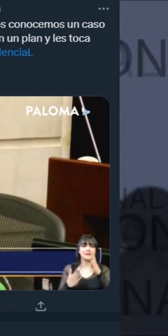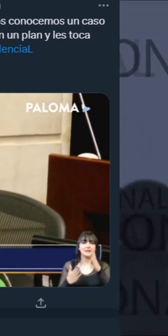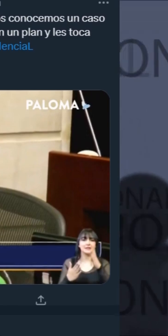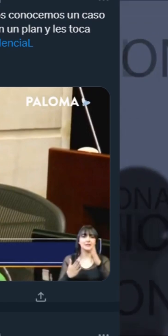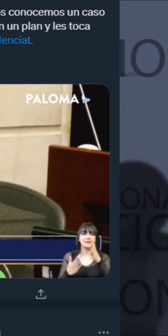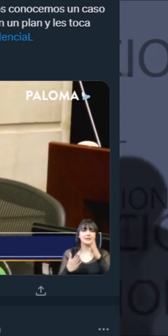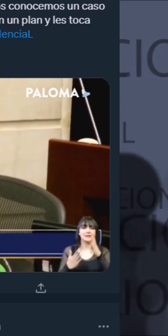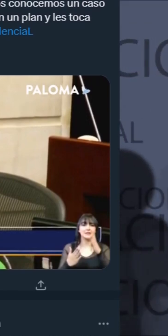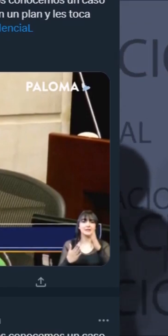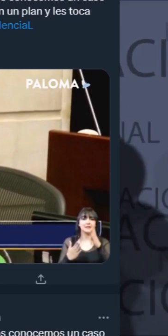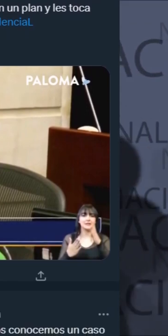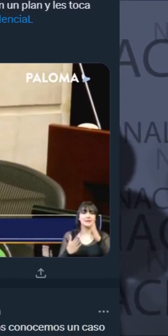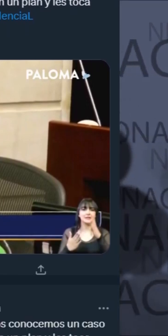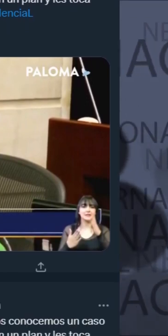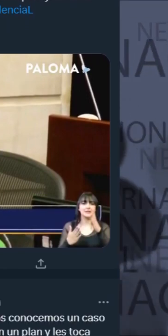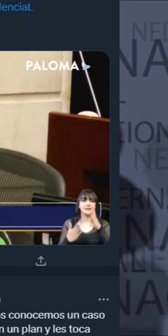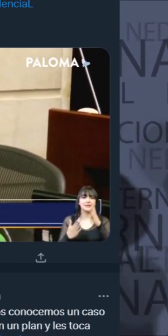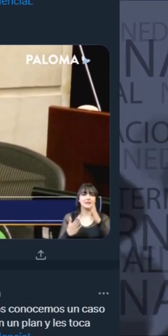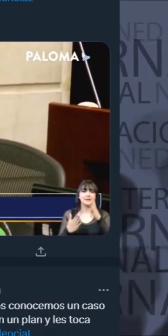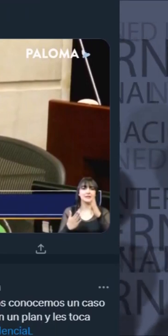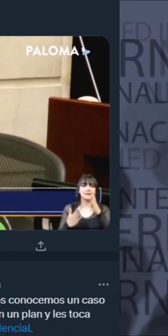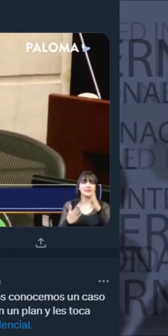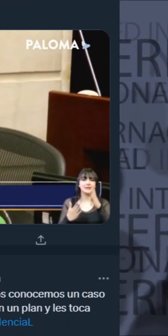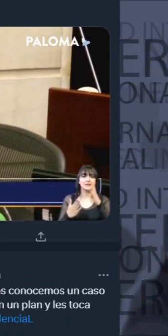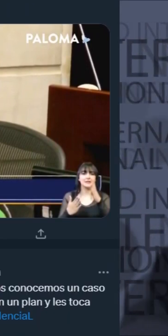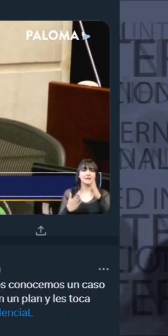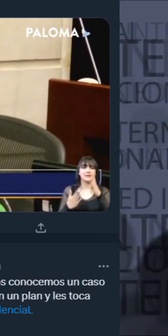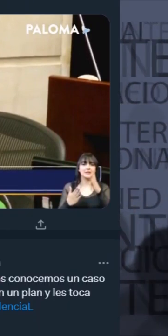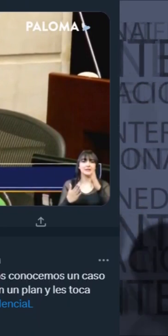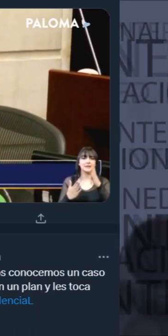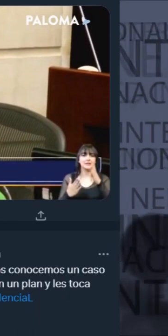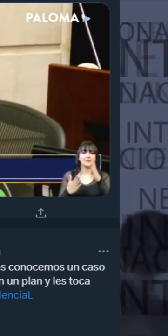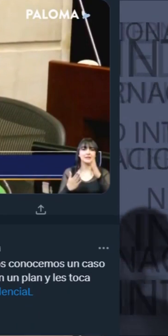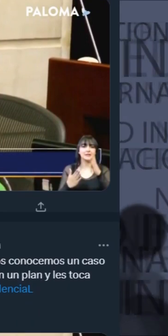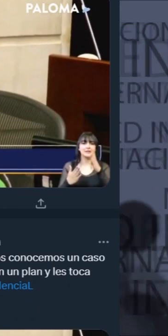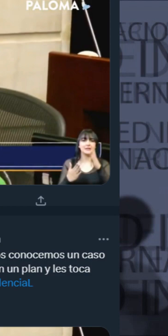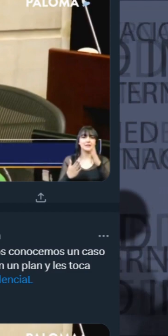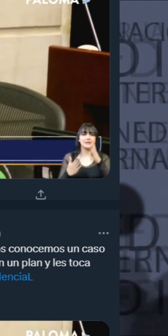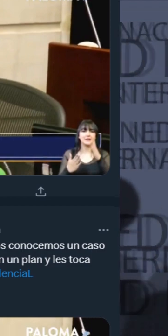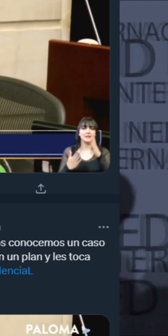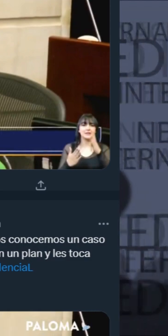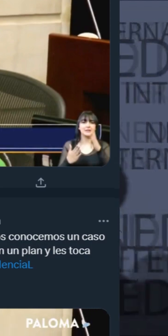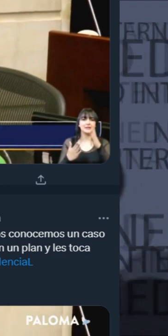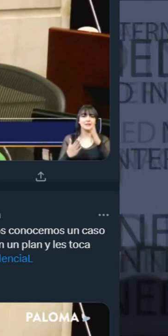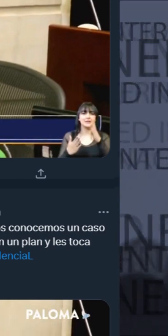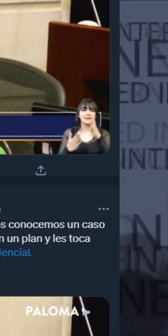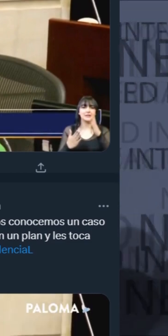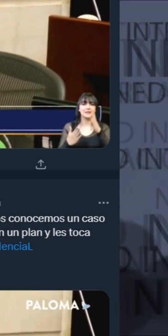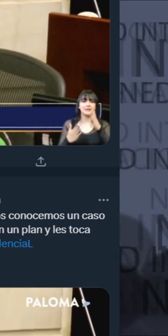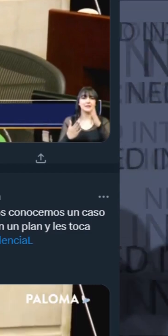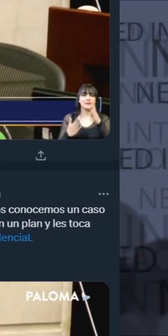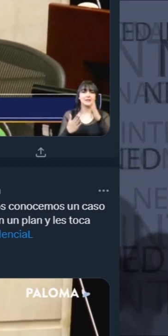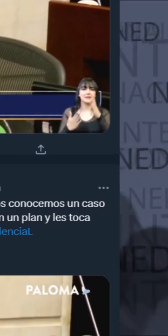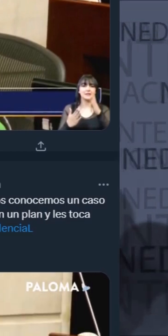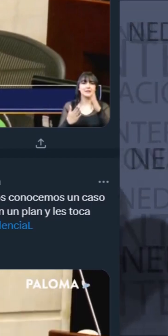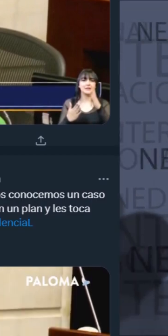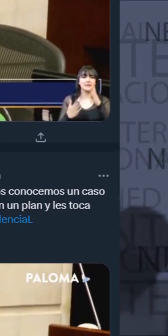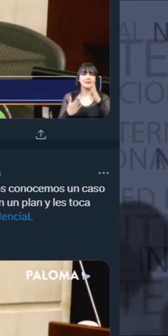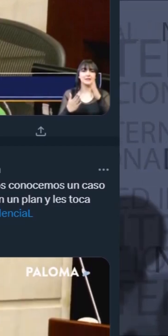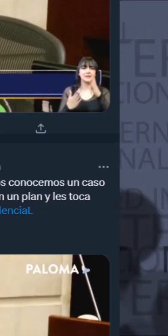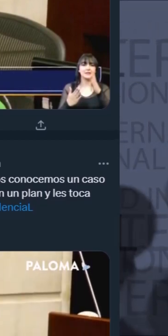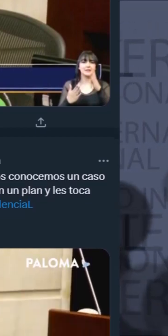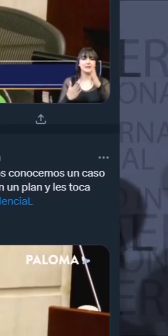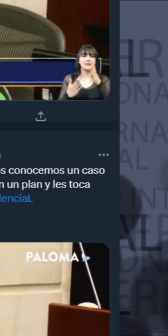La suplantación en Colombia es un problema. Todos conocemos un caso de una persona que suplantaron, firmaron por ella en un plan y les toca